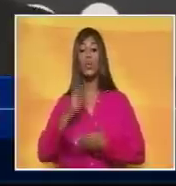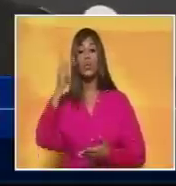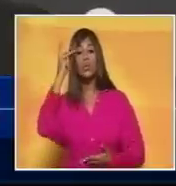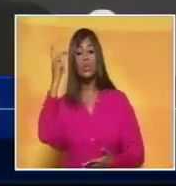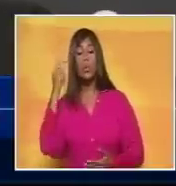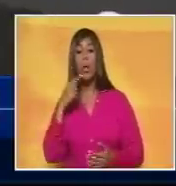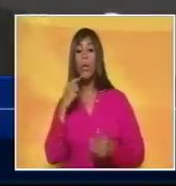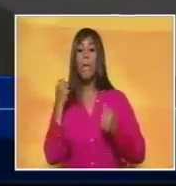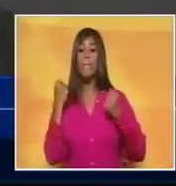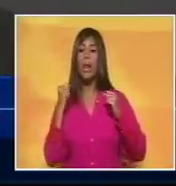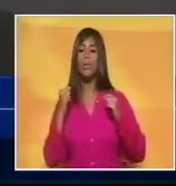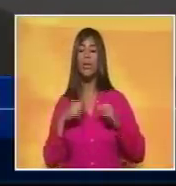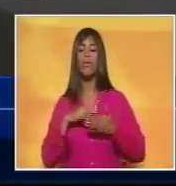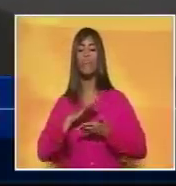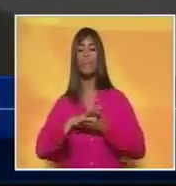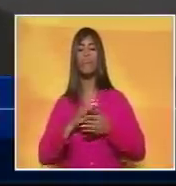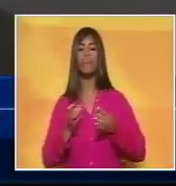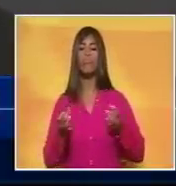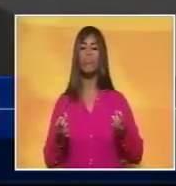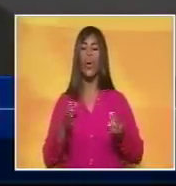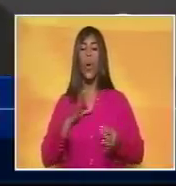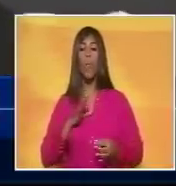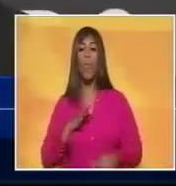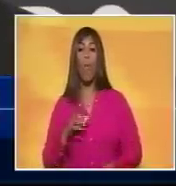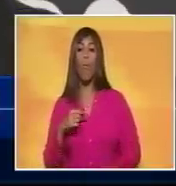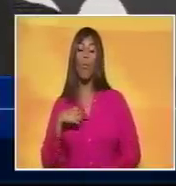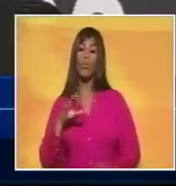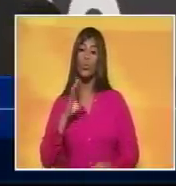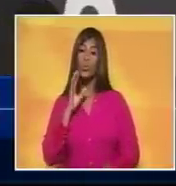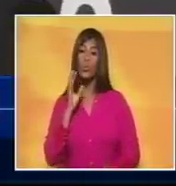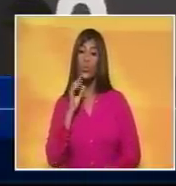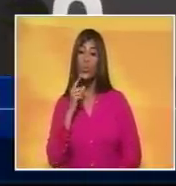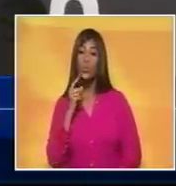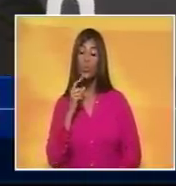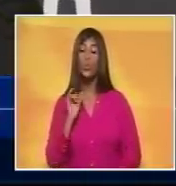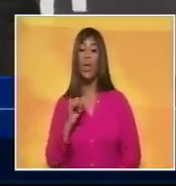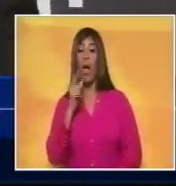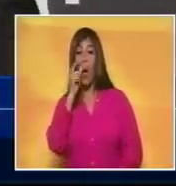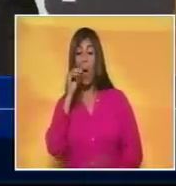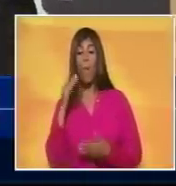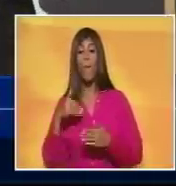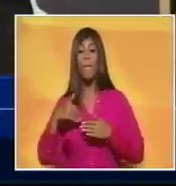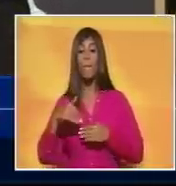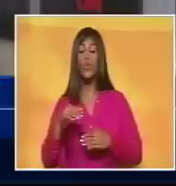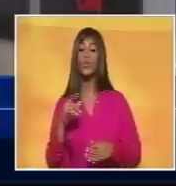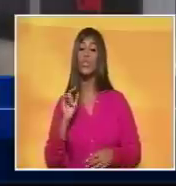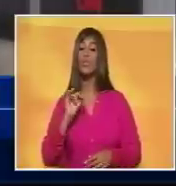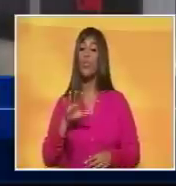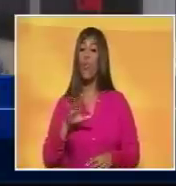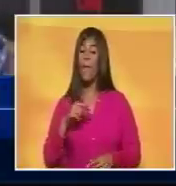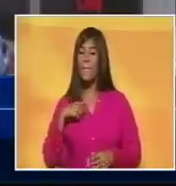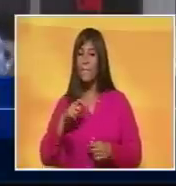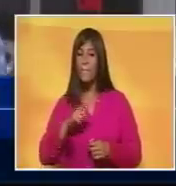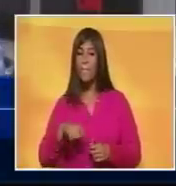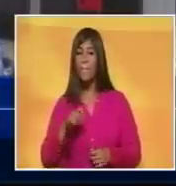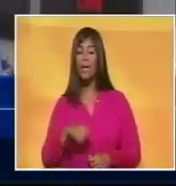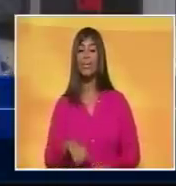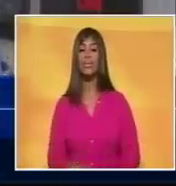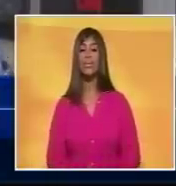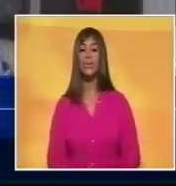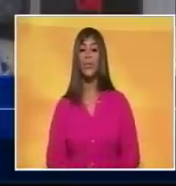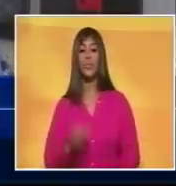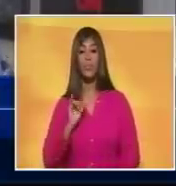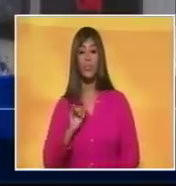ha practicado la meditación dentro de su terapia. En los últimos meses, Harington habría avalado en varias